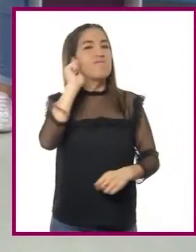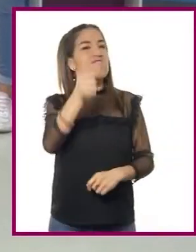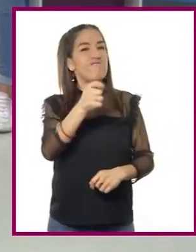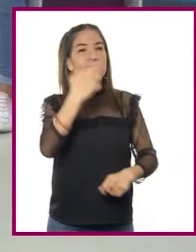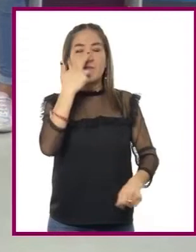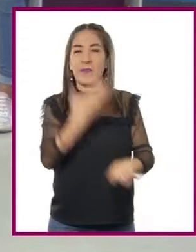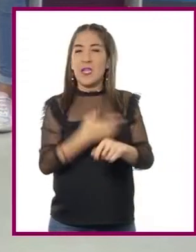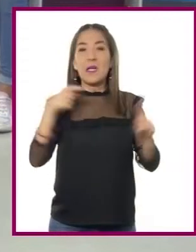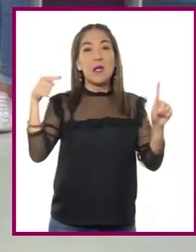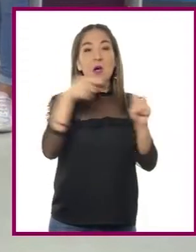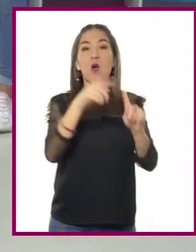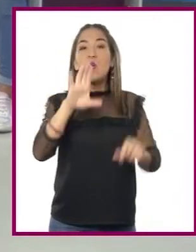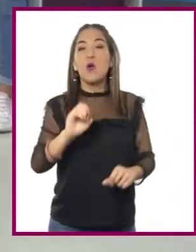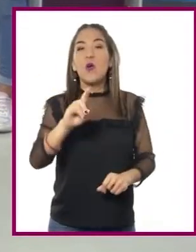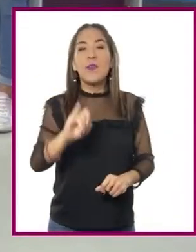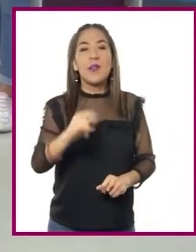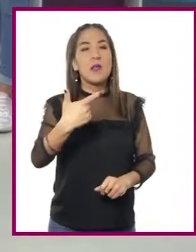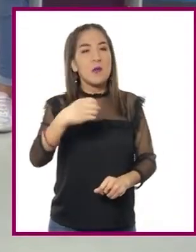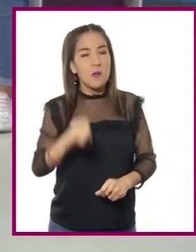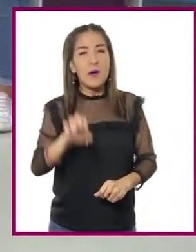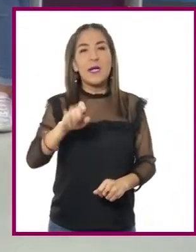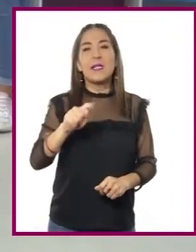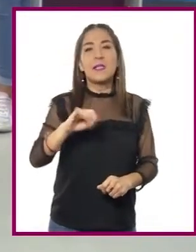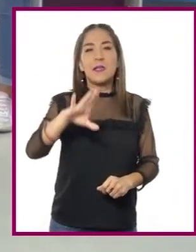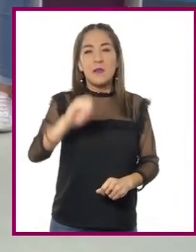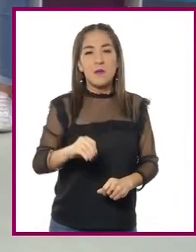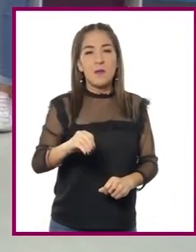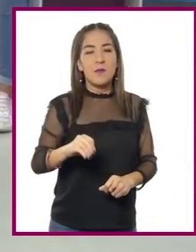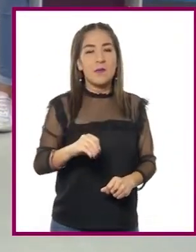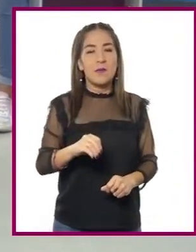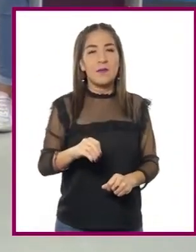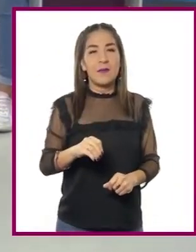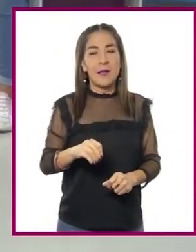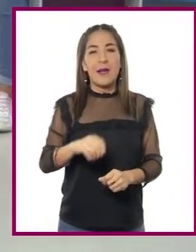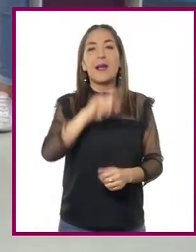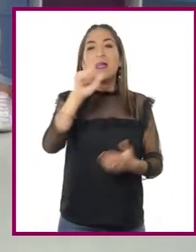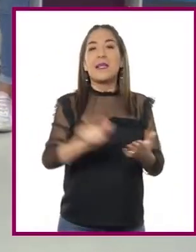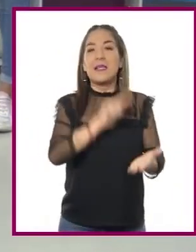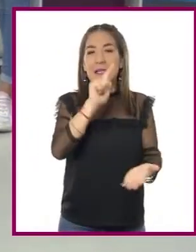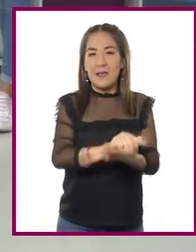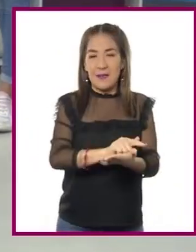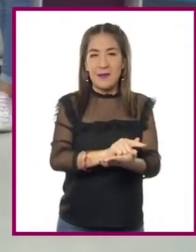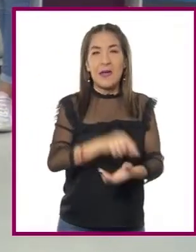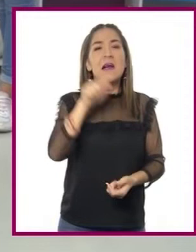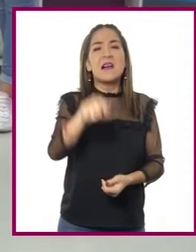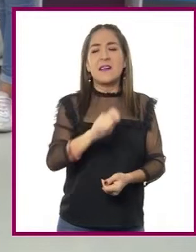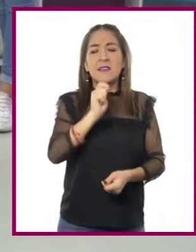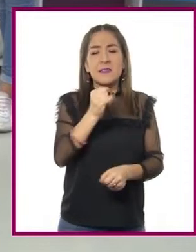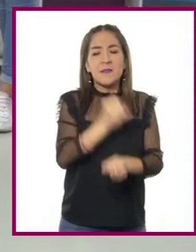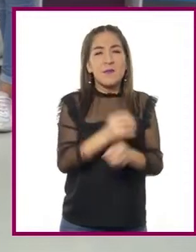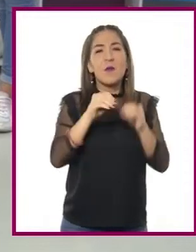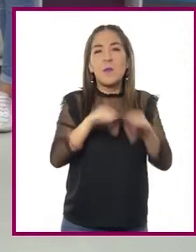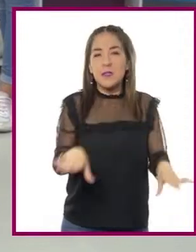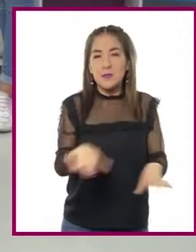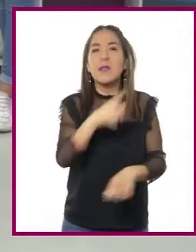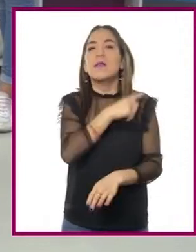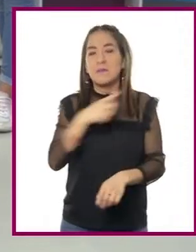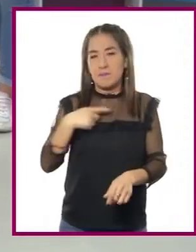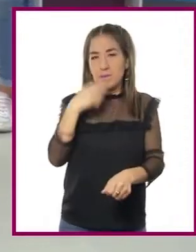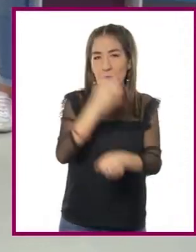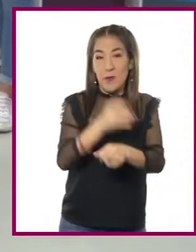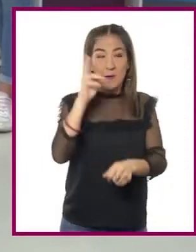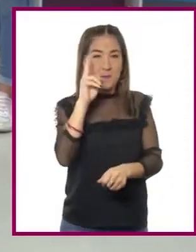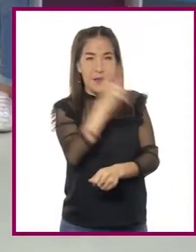a un código ético y a leyes. Para fortalecer la información vertida, les invitamos a ver